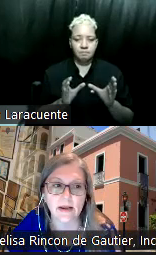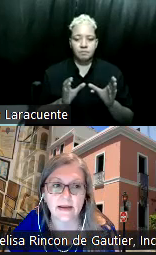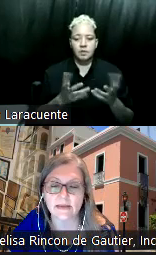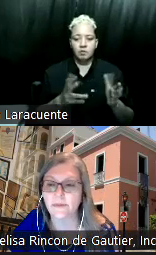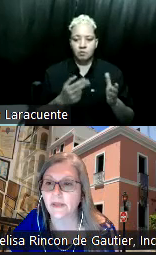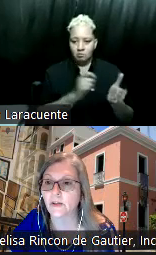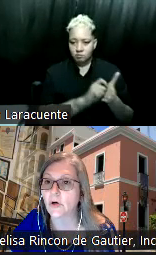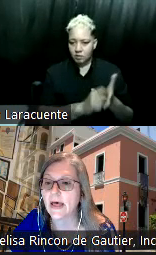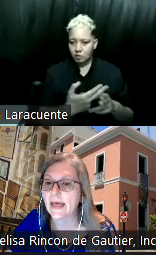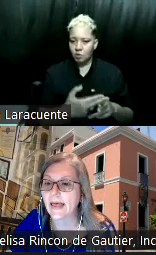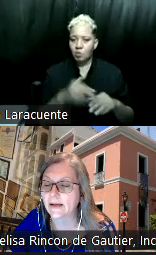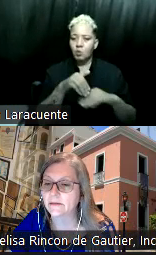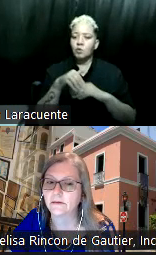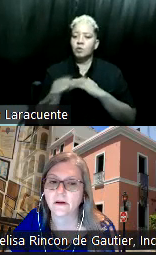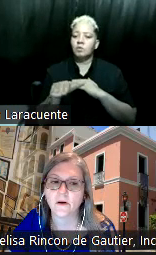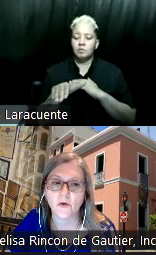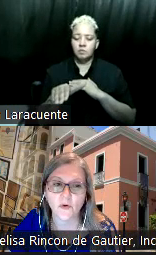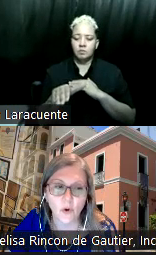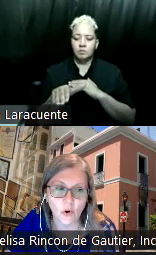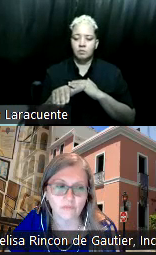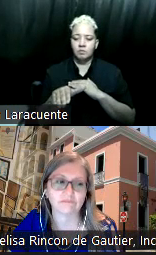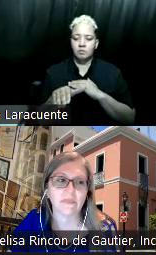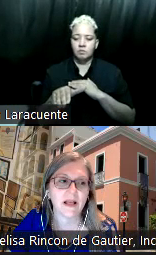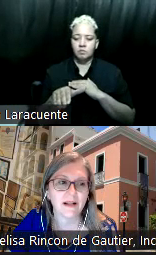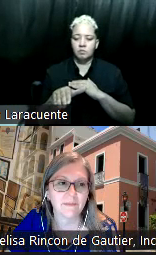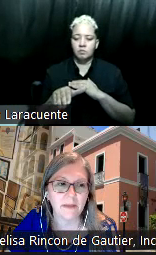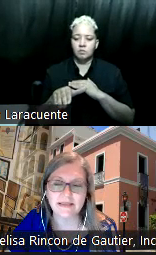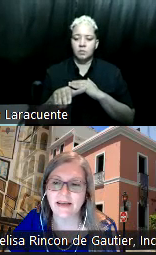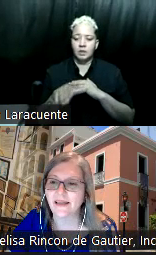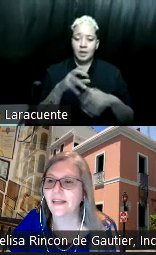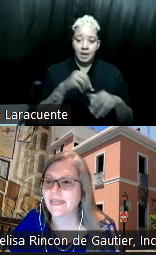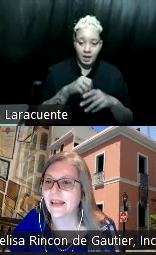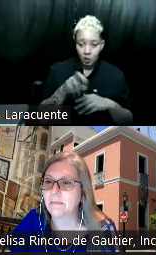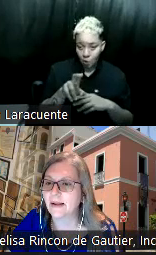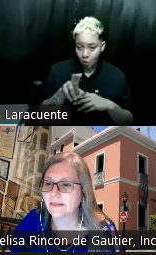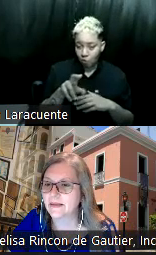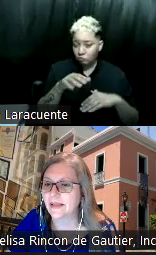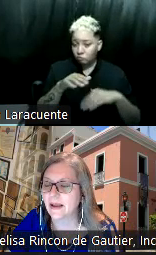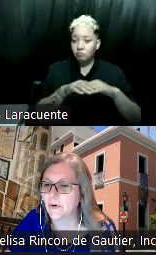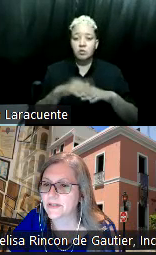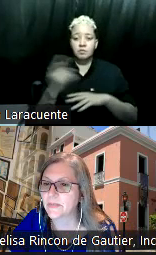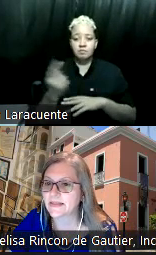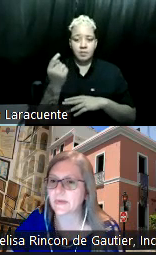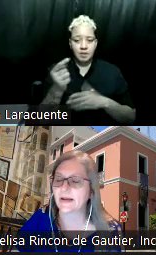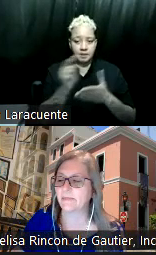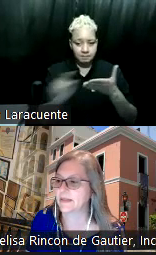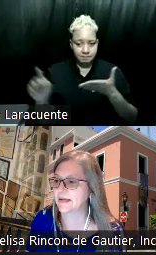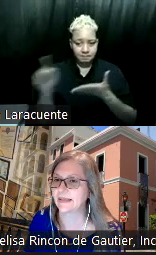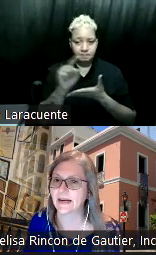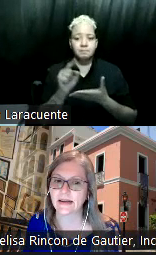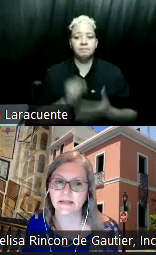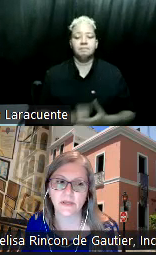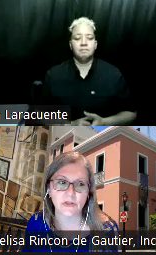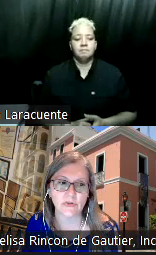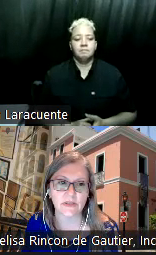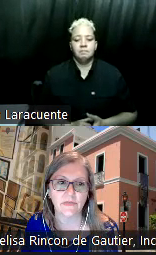y lo estarán recibiendo en o más tardar del martes de la próxima semana. Así que